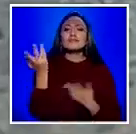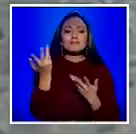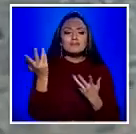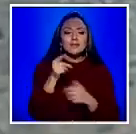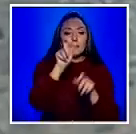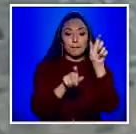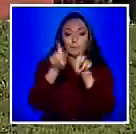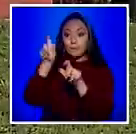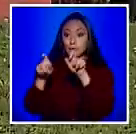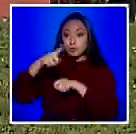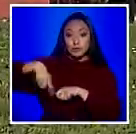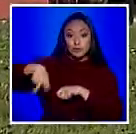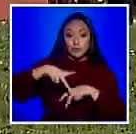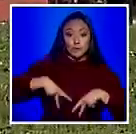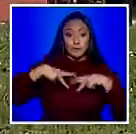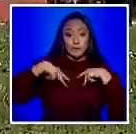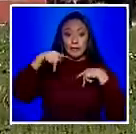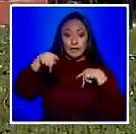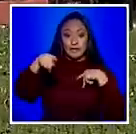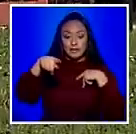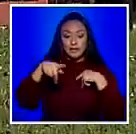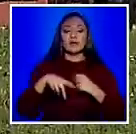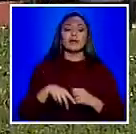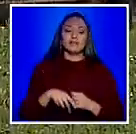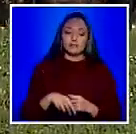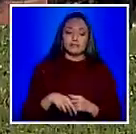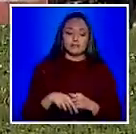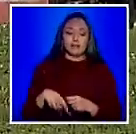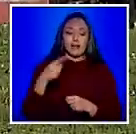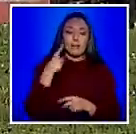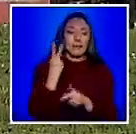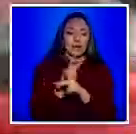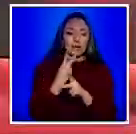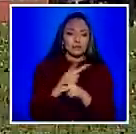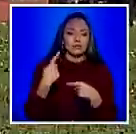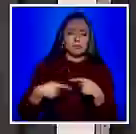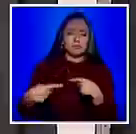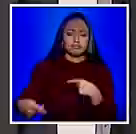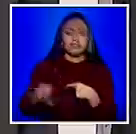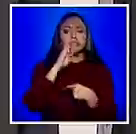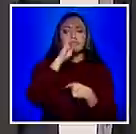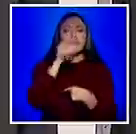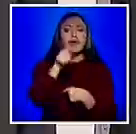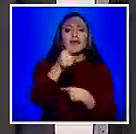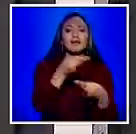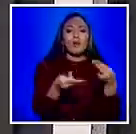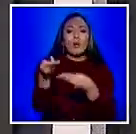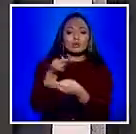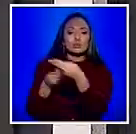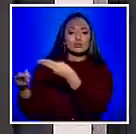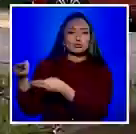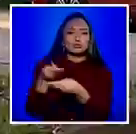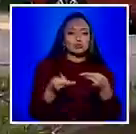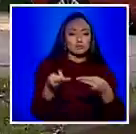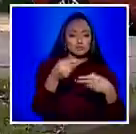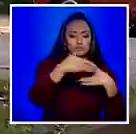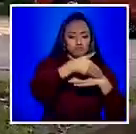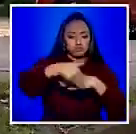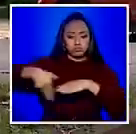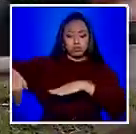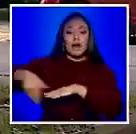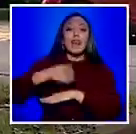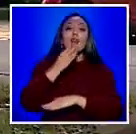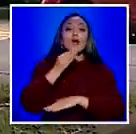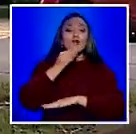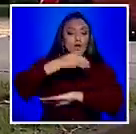los habitantes del sector los laureles es frecuente más aún cuando decenas de locales comerciales se sientan a lo largo de la avenida eloy